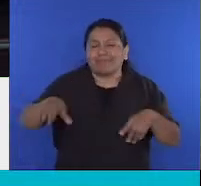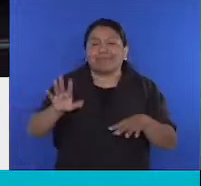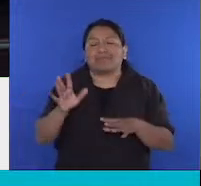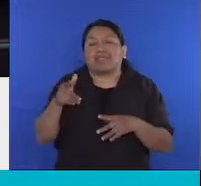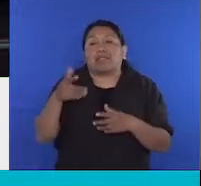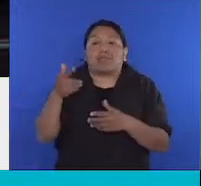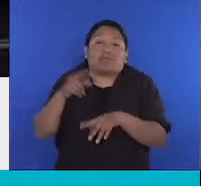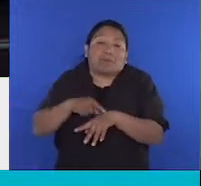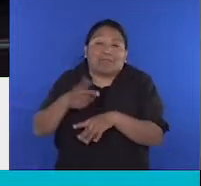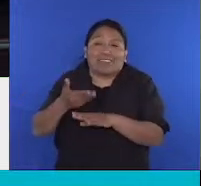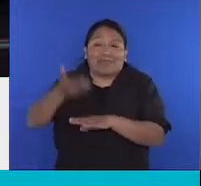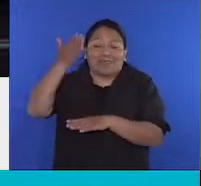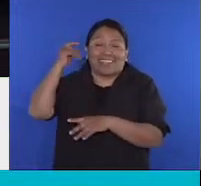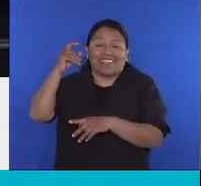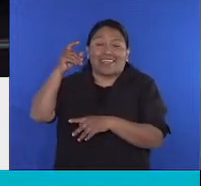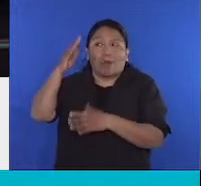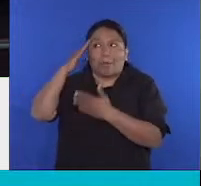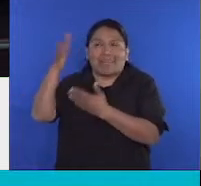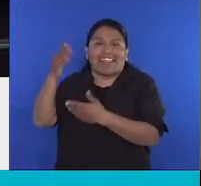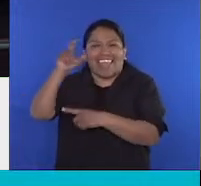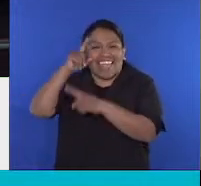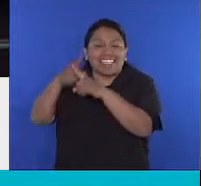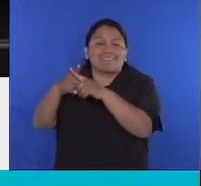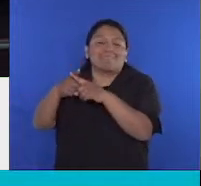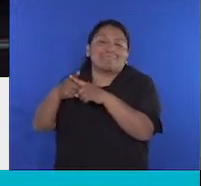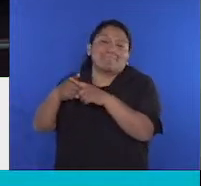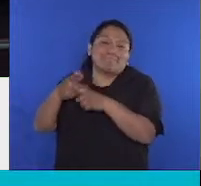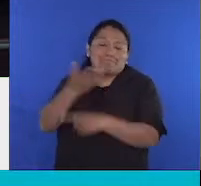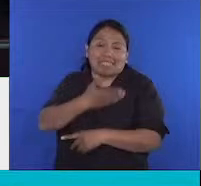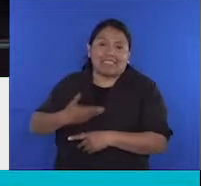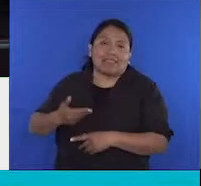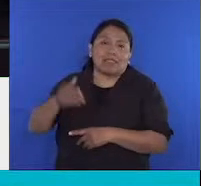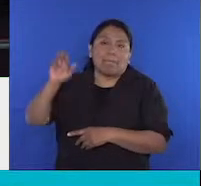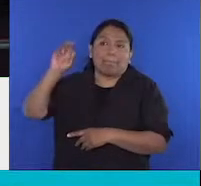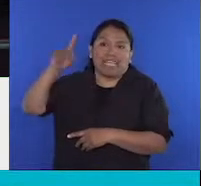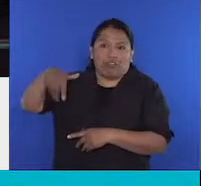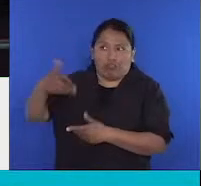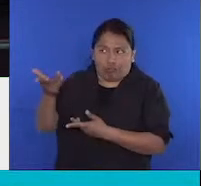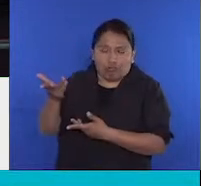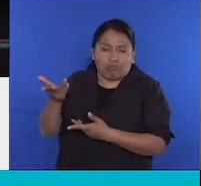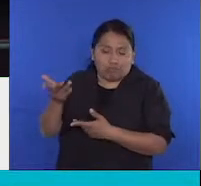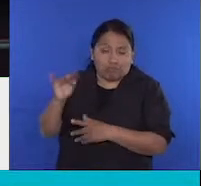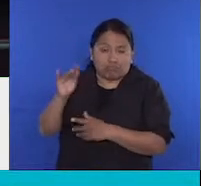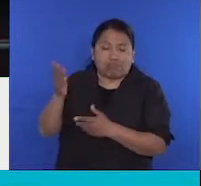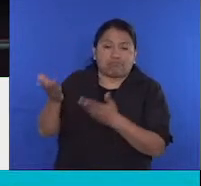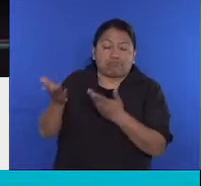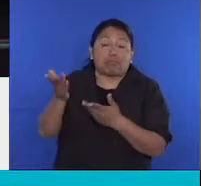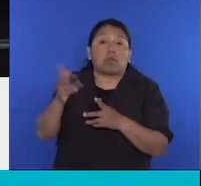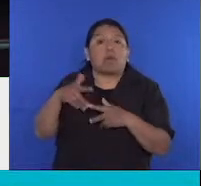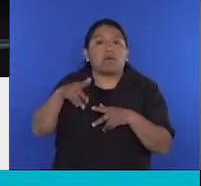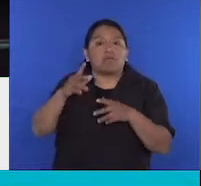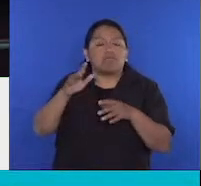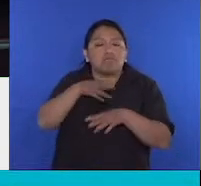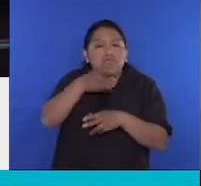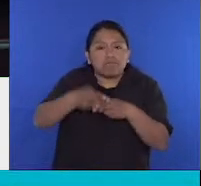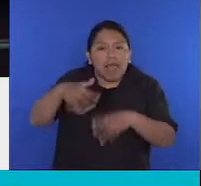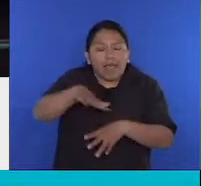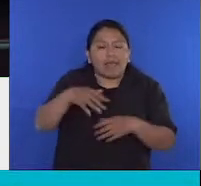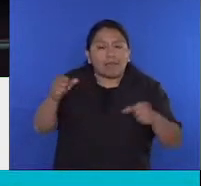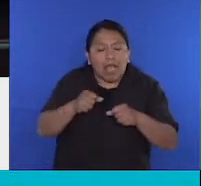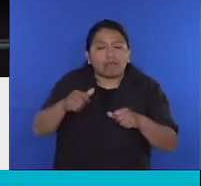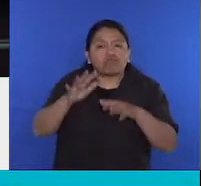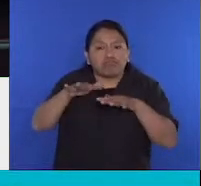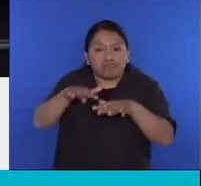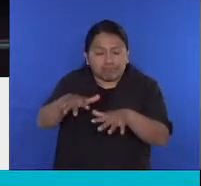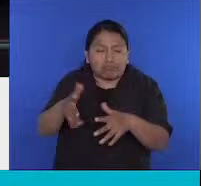expresidente Juan Domingo Perón, existió un bombardeo a la Plaza de Mayo, por supuesto. Existió y corrió